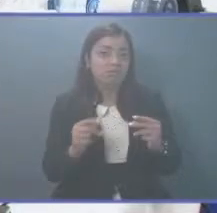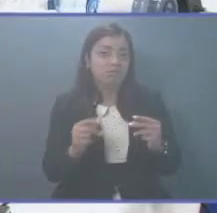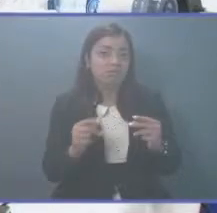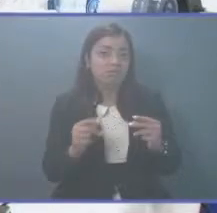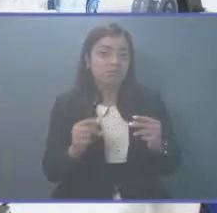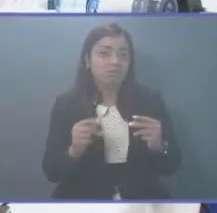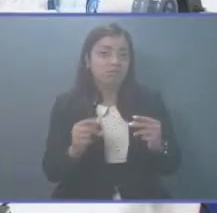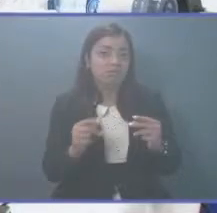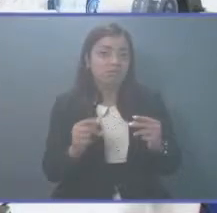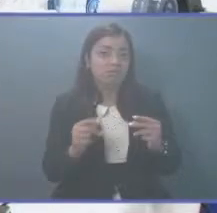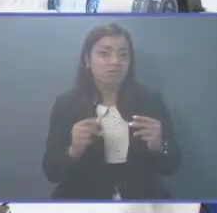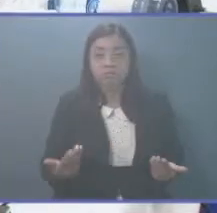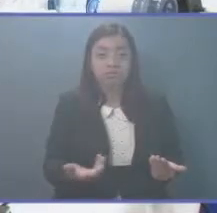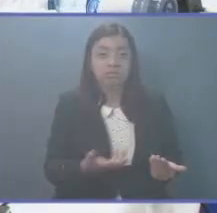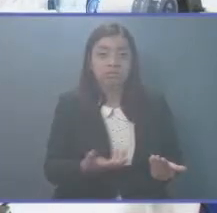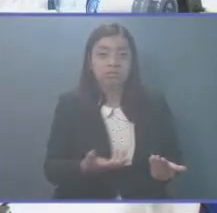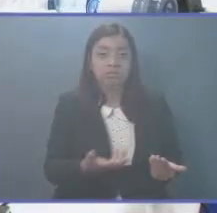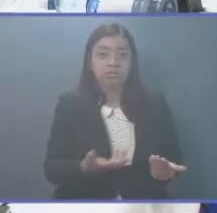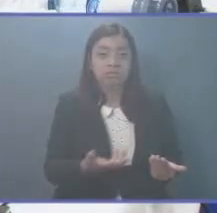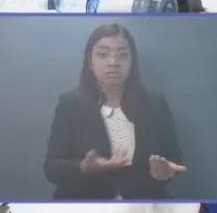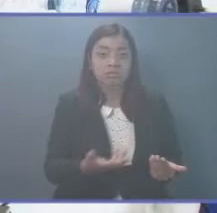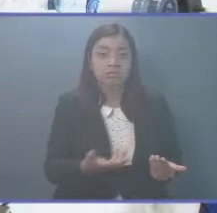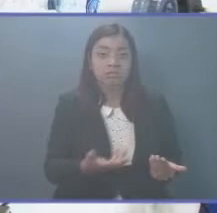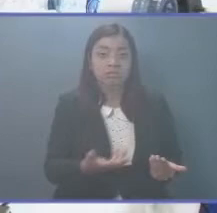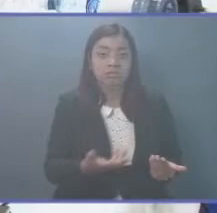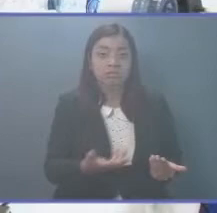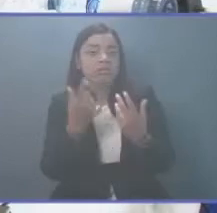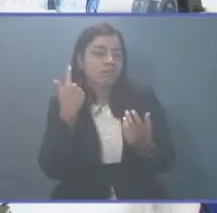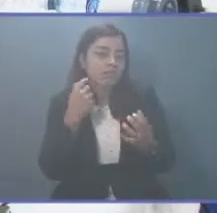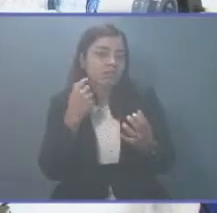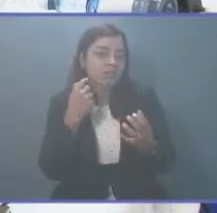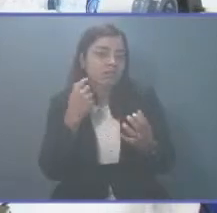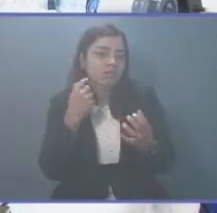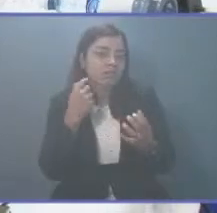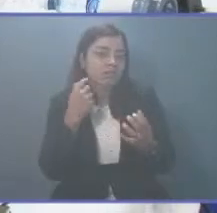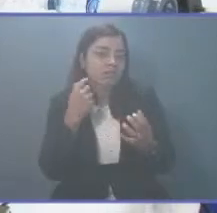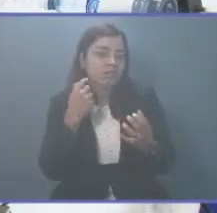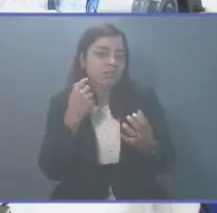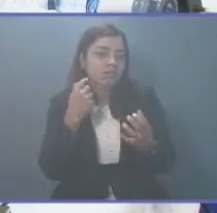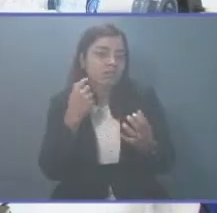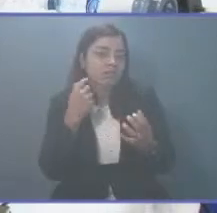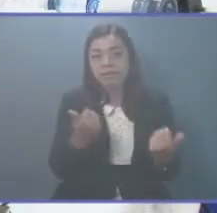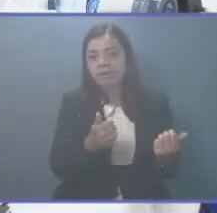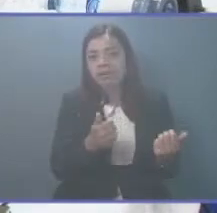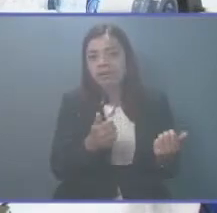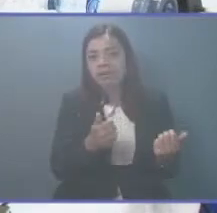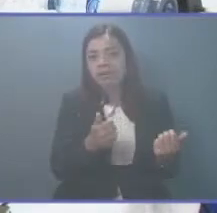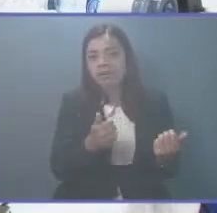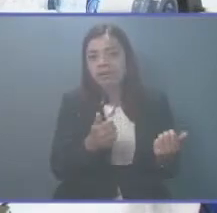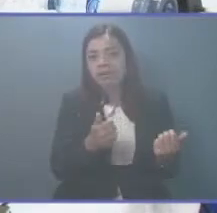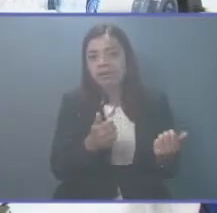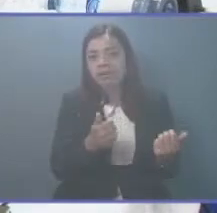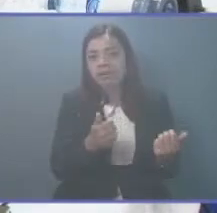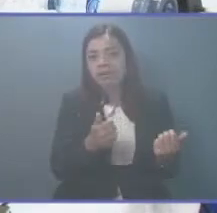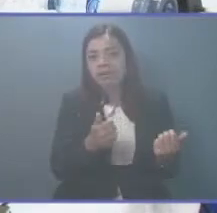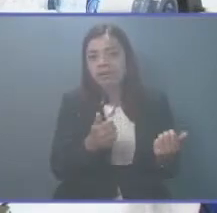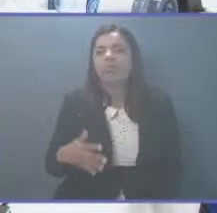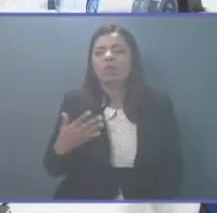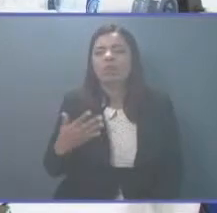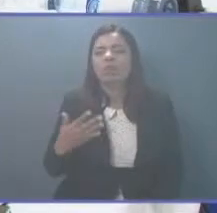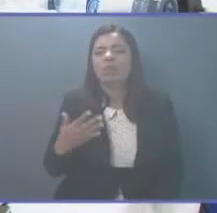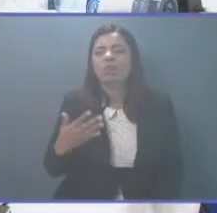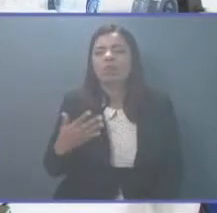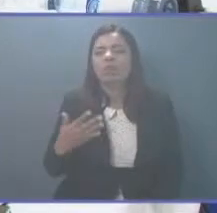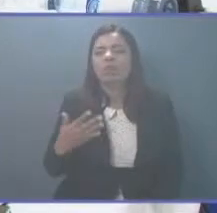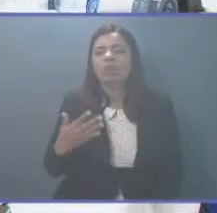nos, con todos los colegas abogados del equipo, poder encaminar a qué delito o por qué mecanismo